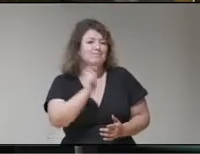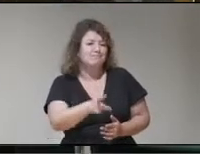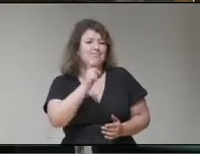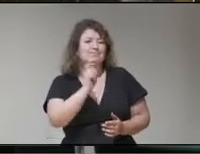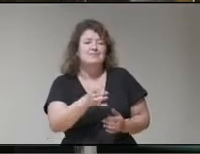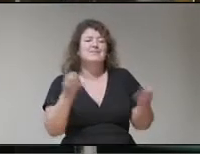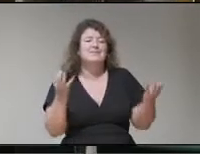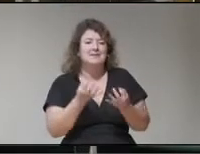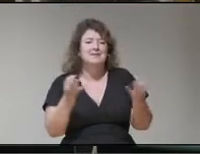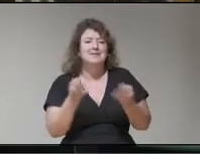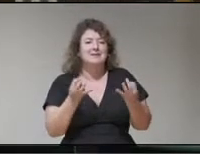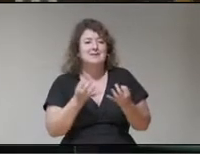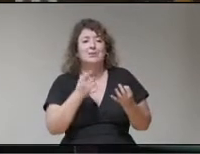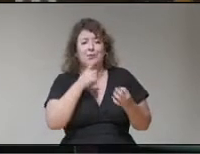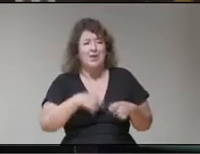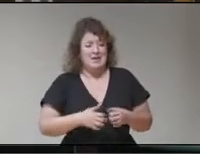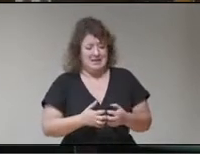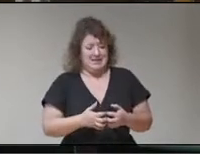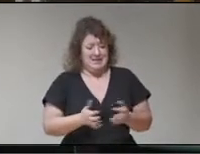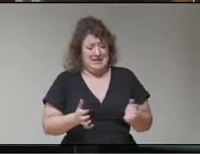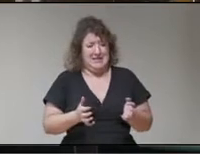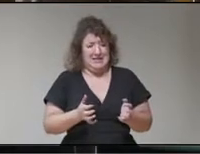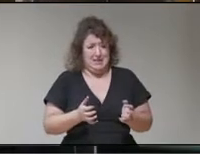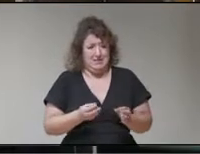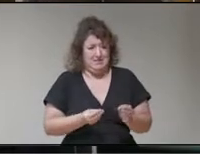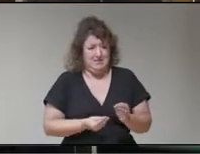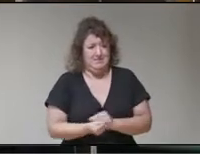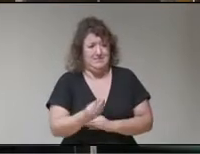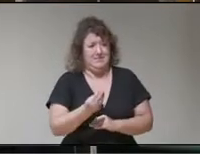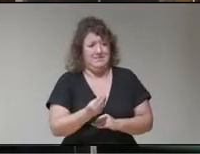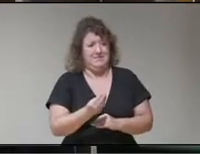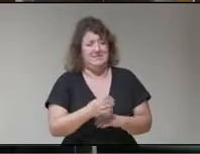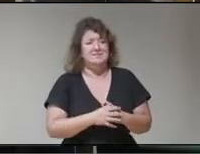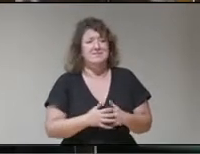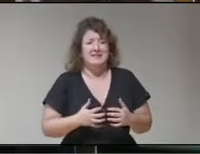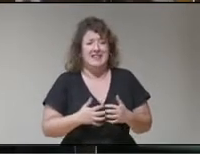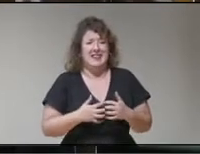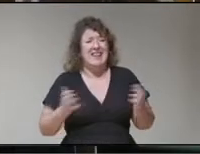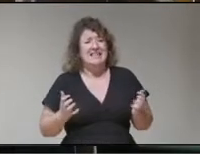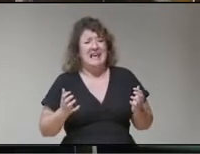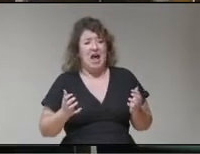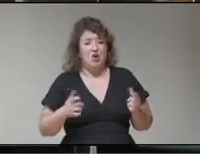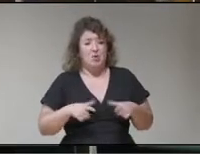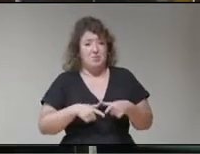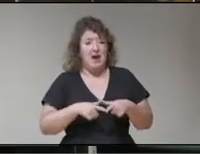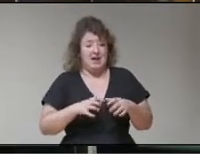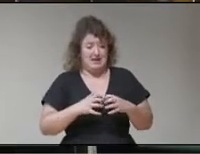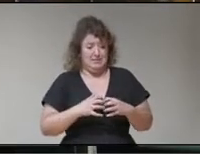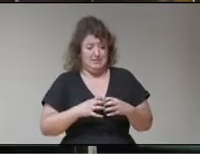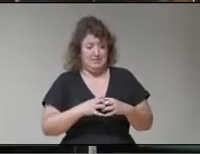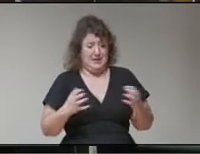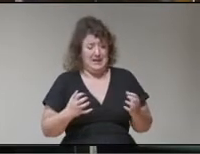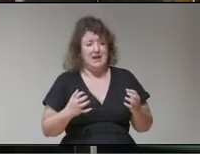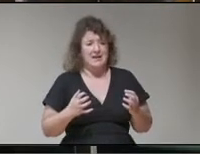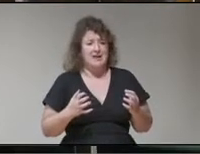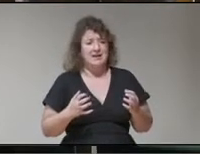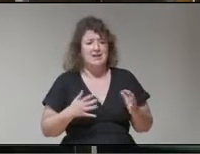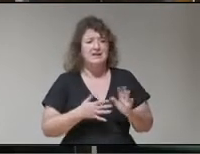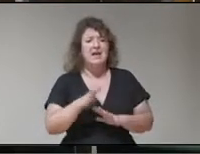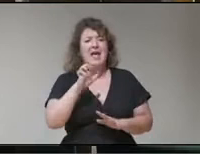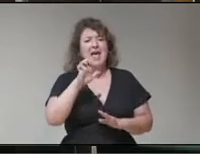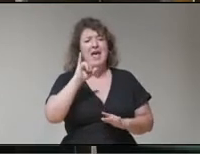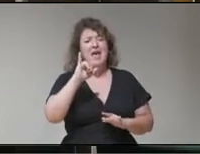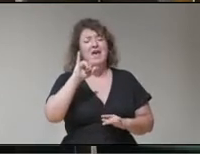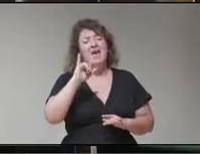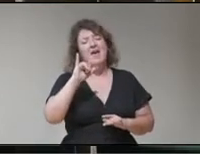el que aparezcan desgarros vaginales durante el parto. Desgarros vaginales que a día de hoy en las maternidades son lo que llamamos